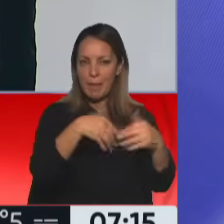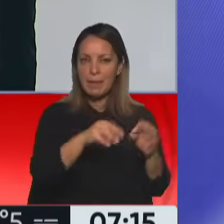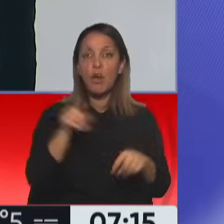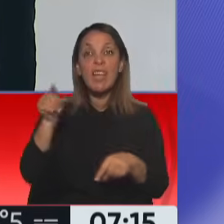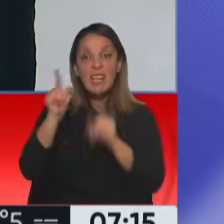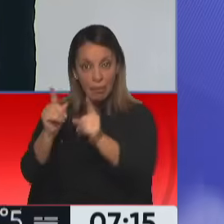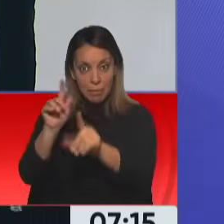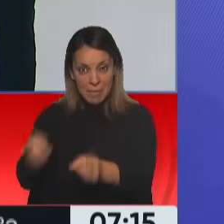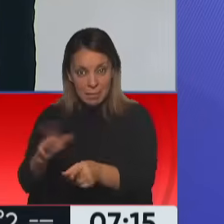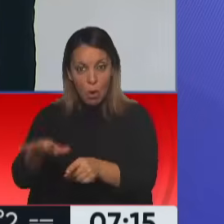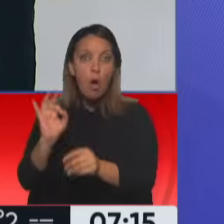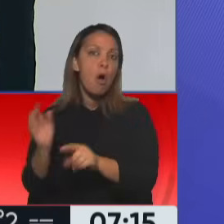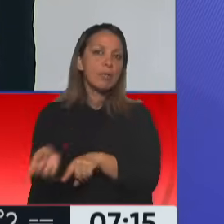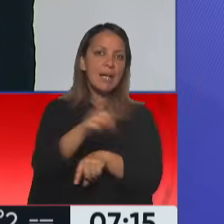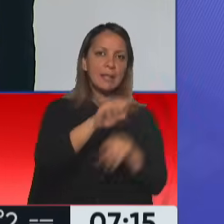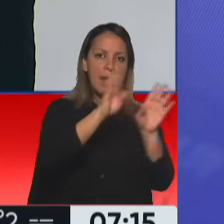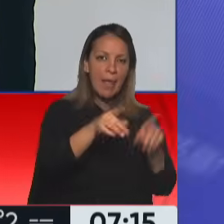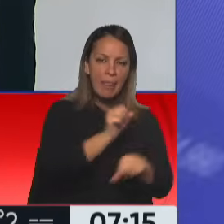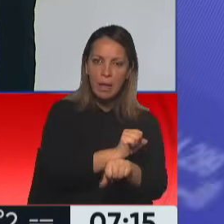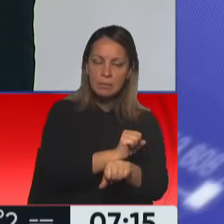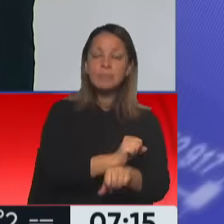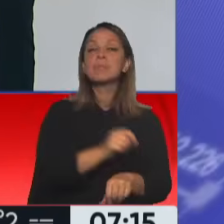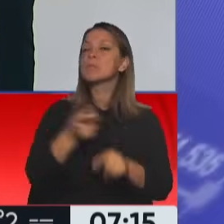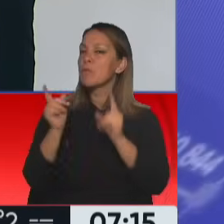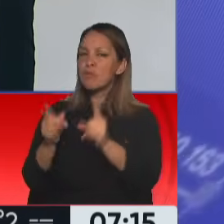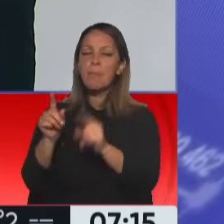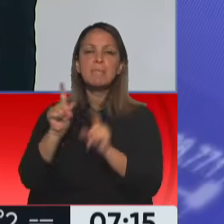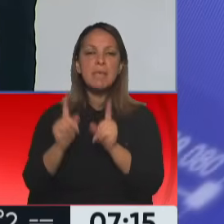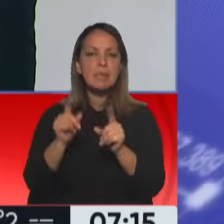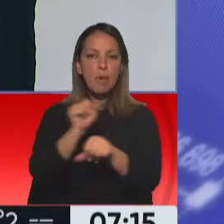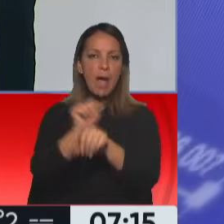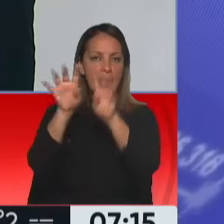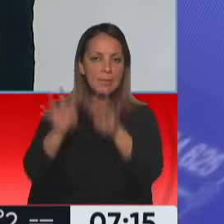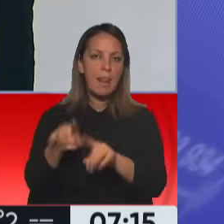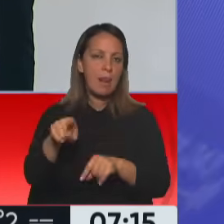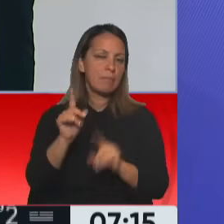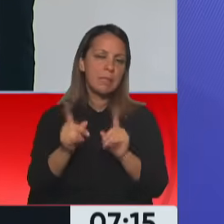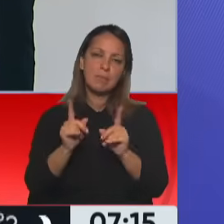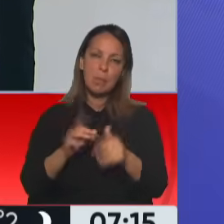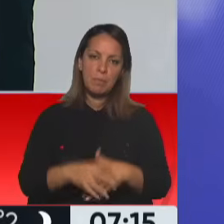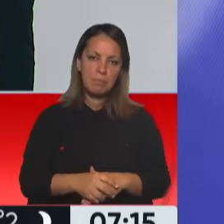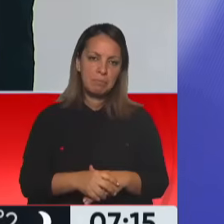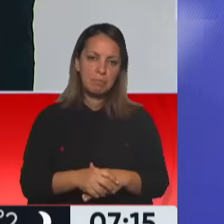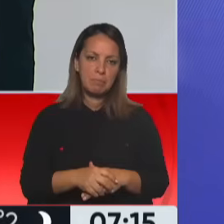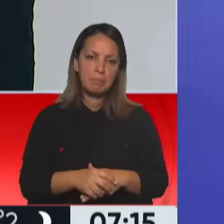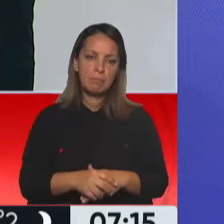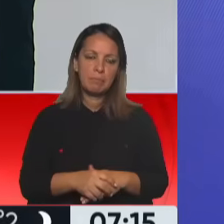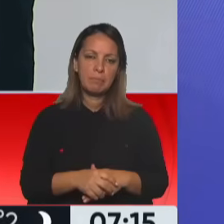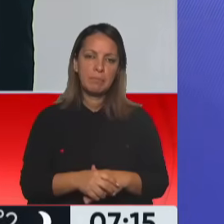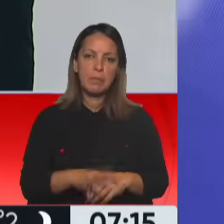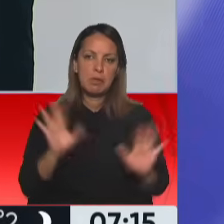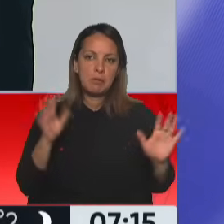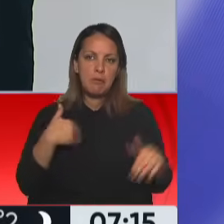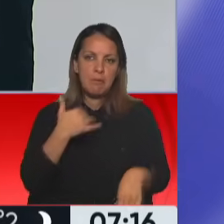trasladada? Ella va a continuar en la cárcel de Bower. Ujú. Eh, Entiendo que, no sé, eso